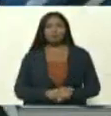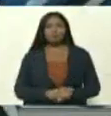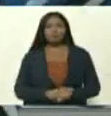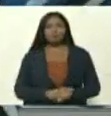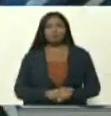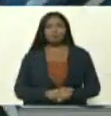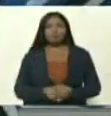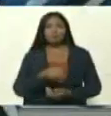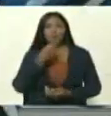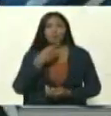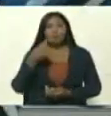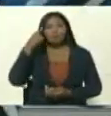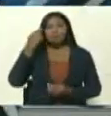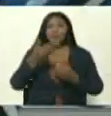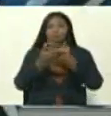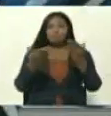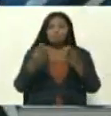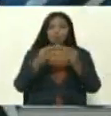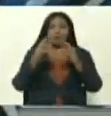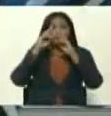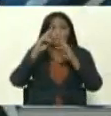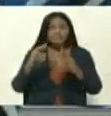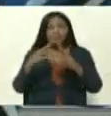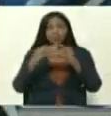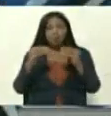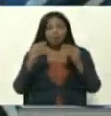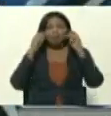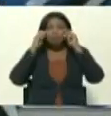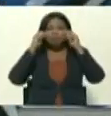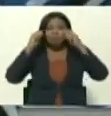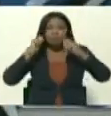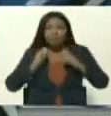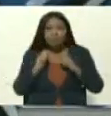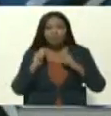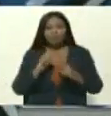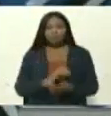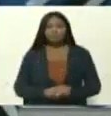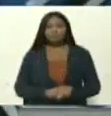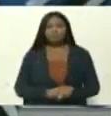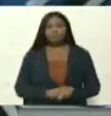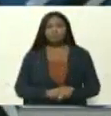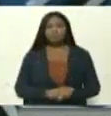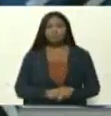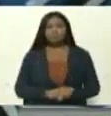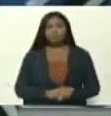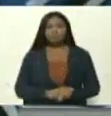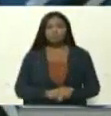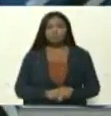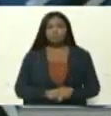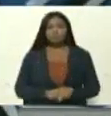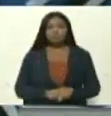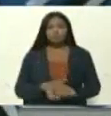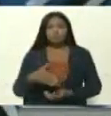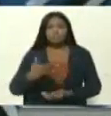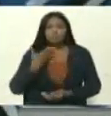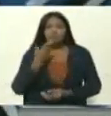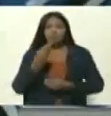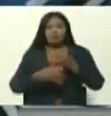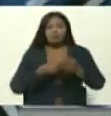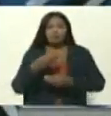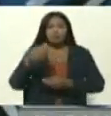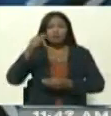Buenos días, tengan todos ustedes, con el debido respeto, nos quitamos el obligatorio tapabocas para, estando hoy en